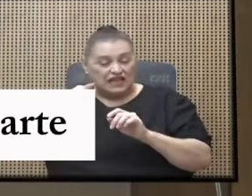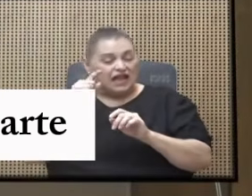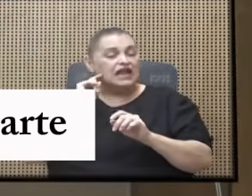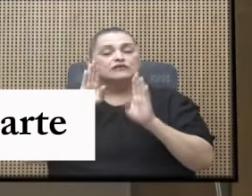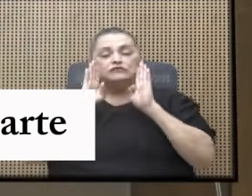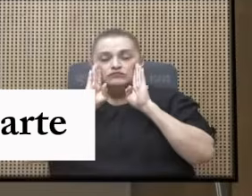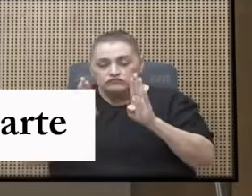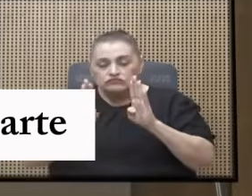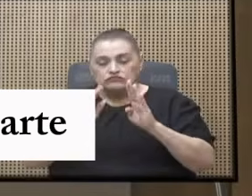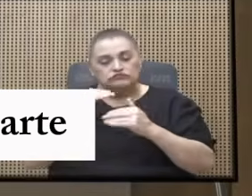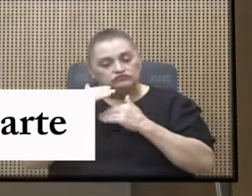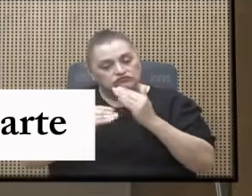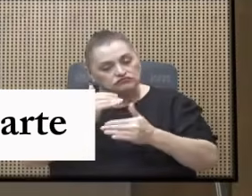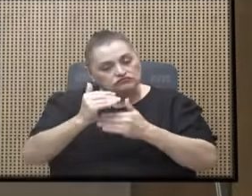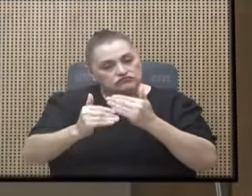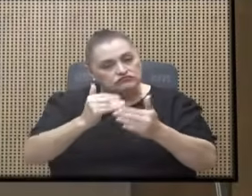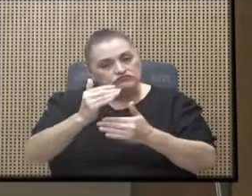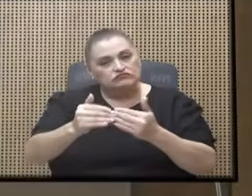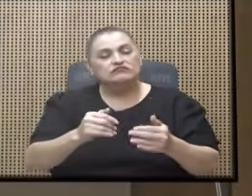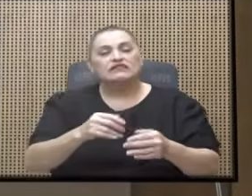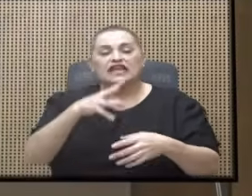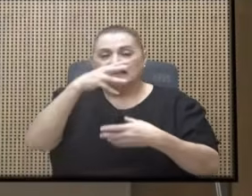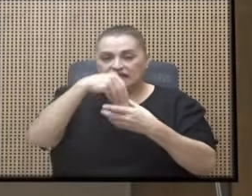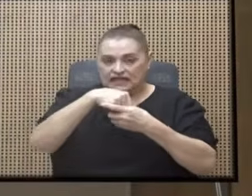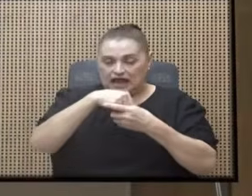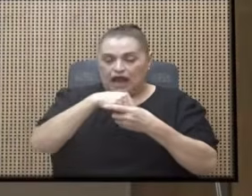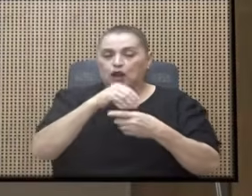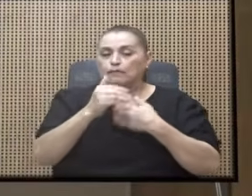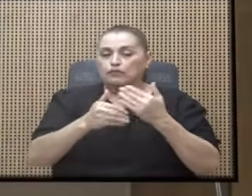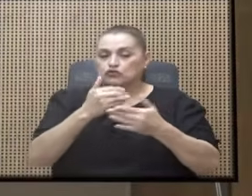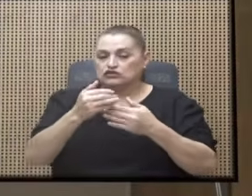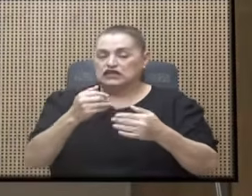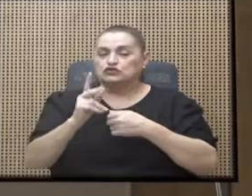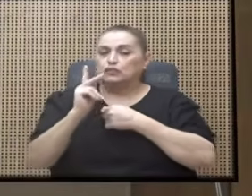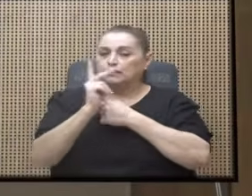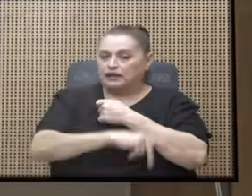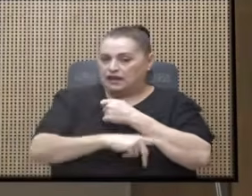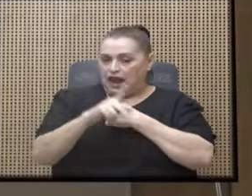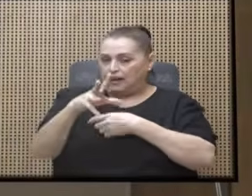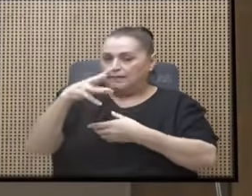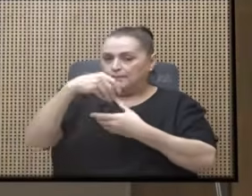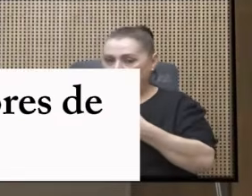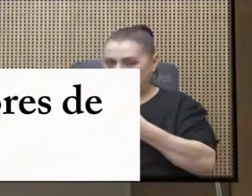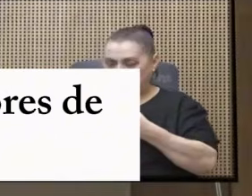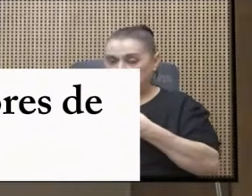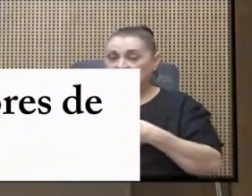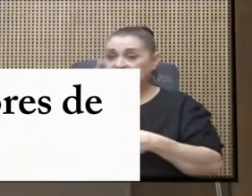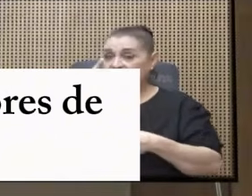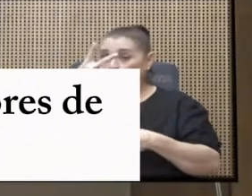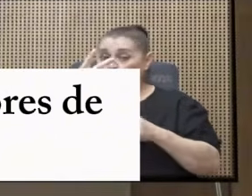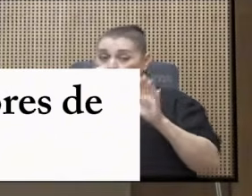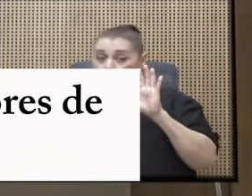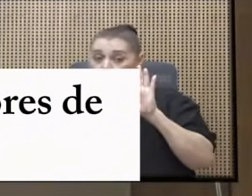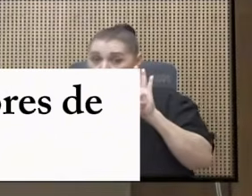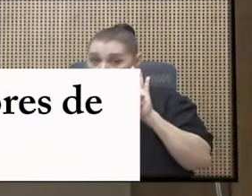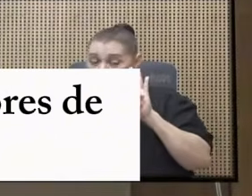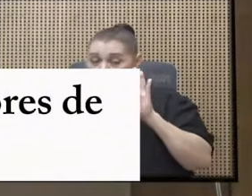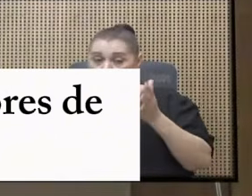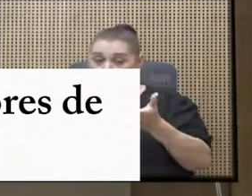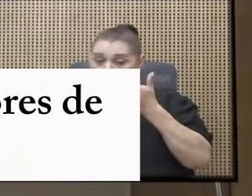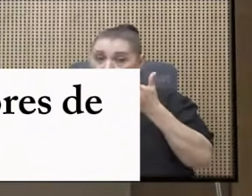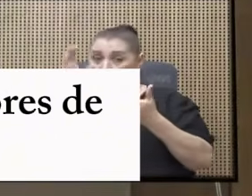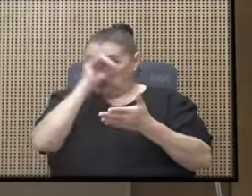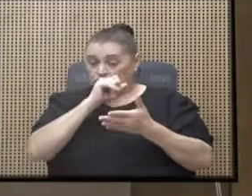el proceso penal en el que sean parte. Este segundo párrafo reconoce que cuando las víctimas son